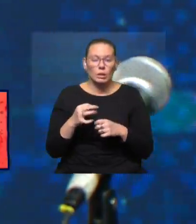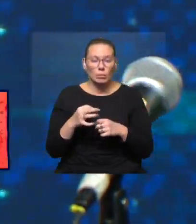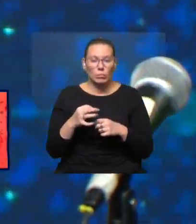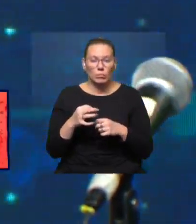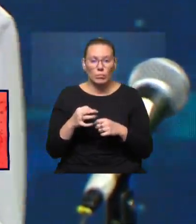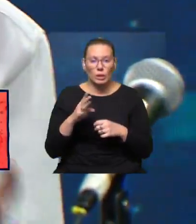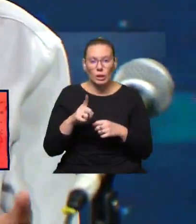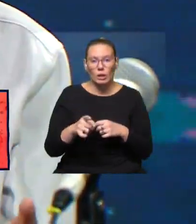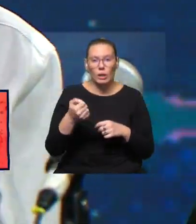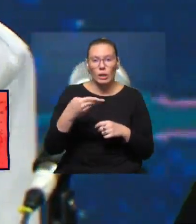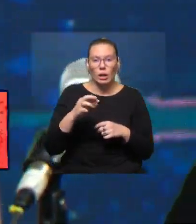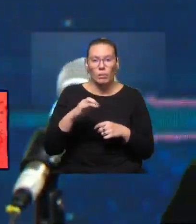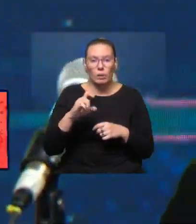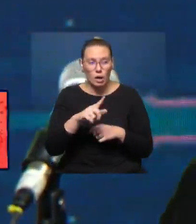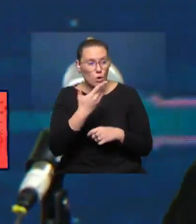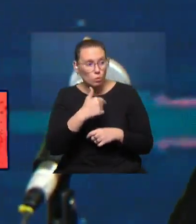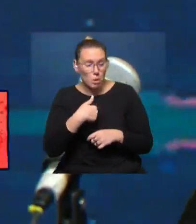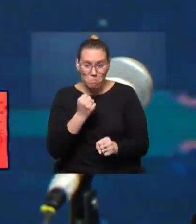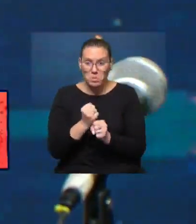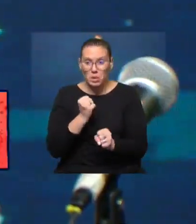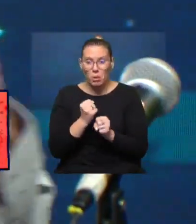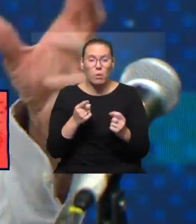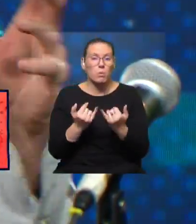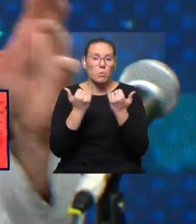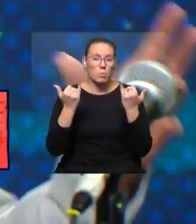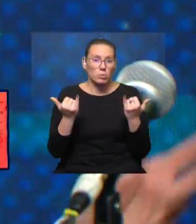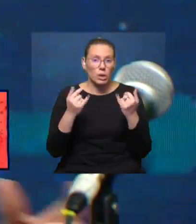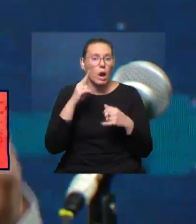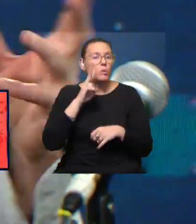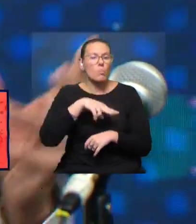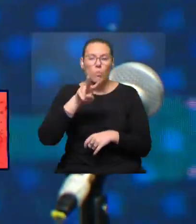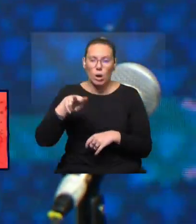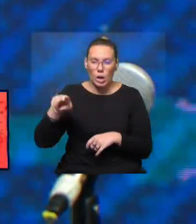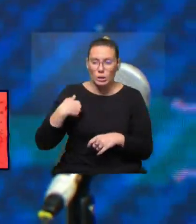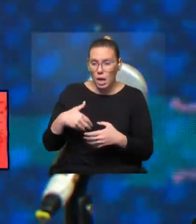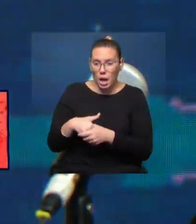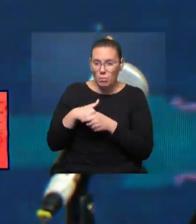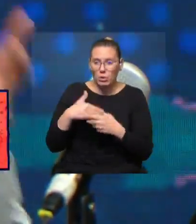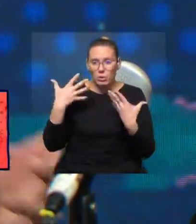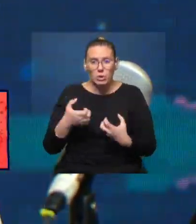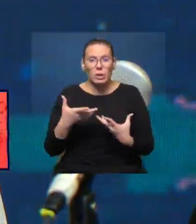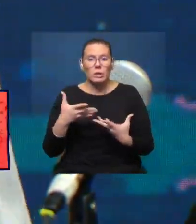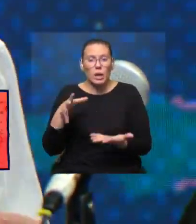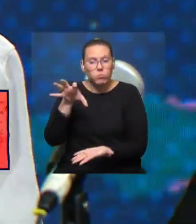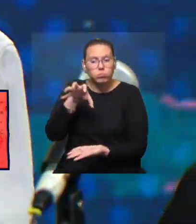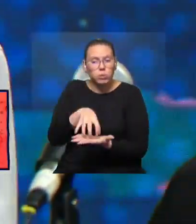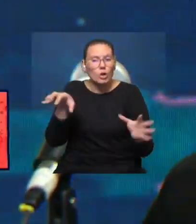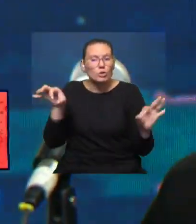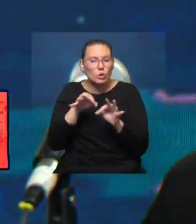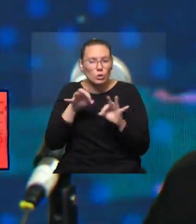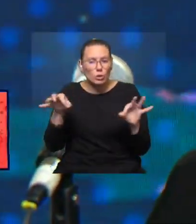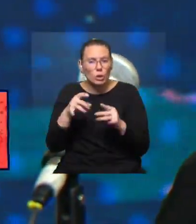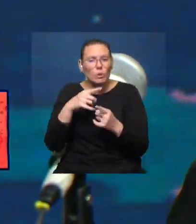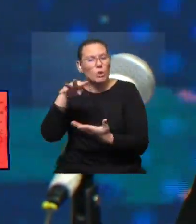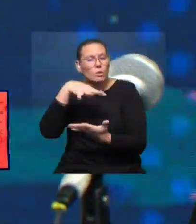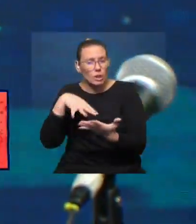Gabriel le gustaba mi laburo y que un día había una exposición de un amigo y que yo quería hacer una instalación Sonora y le dije Che